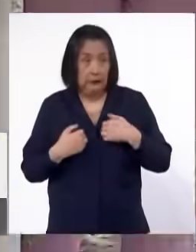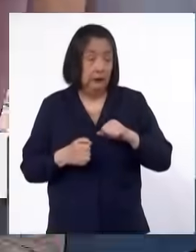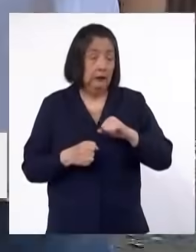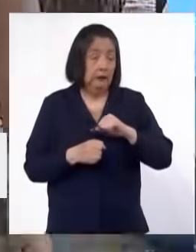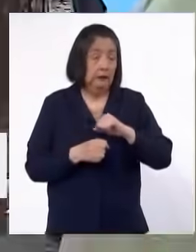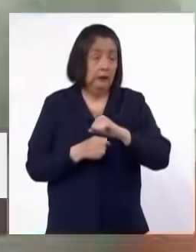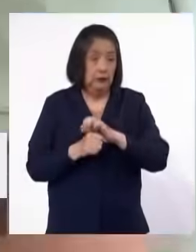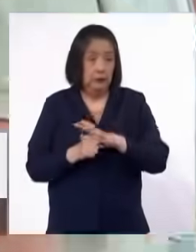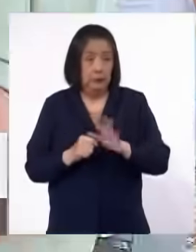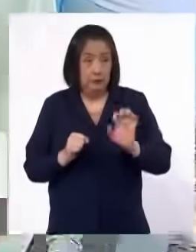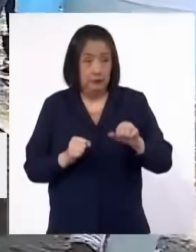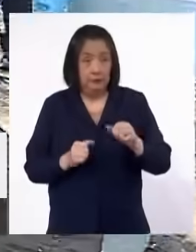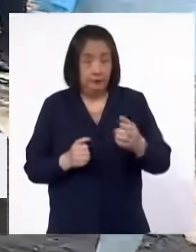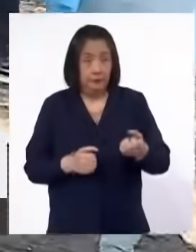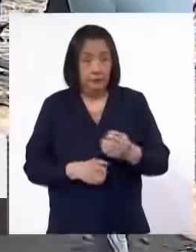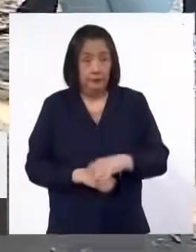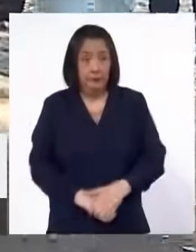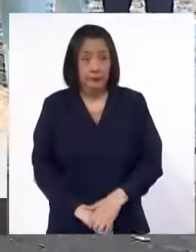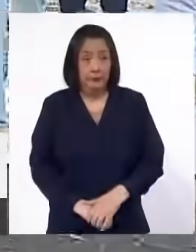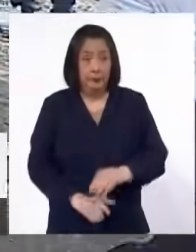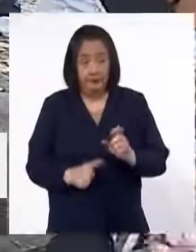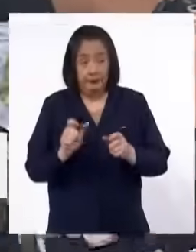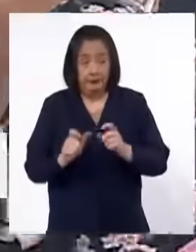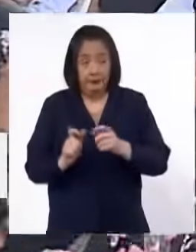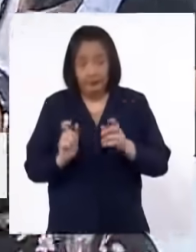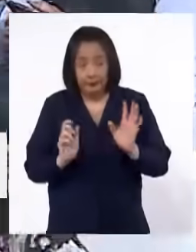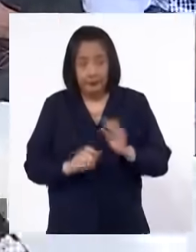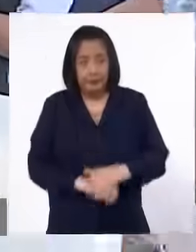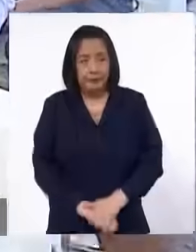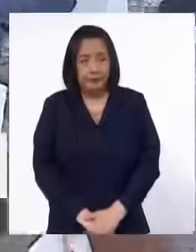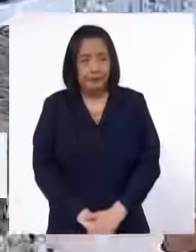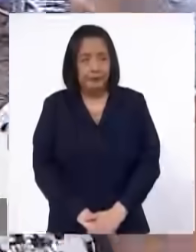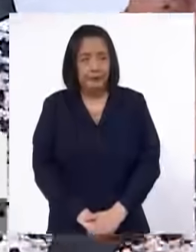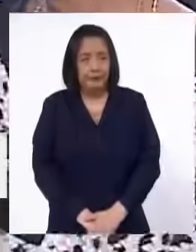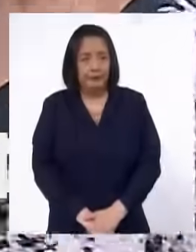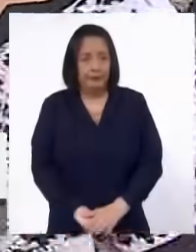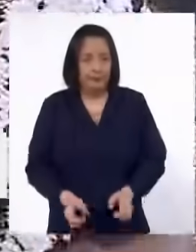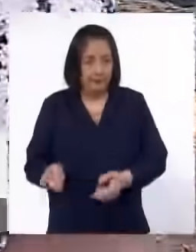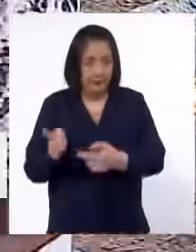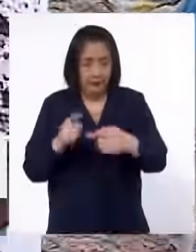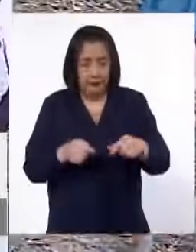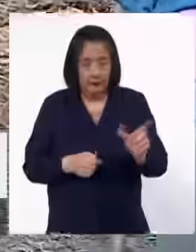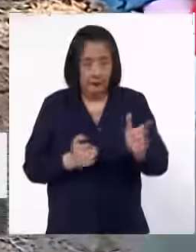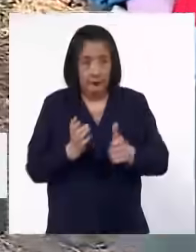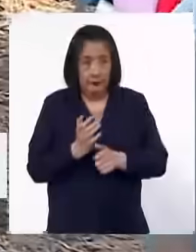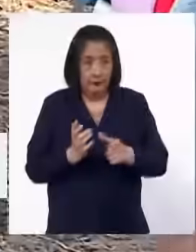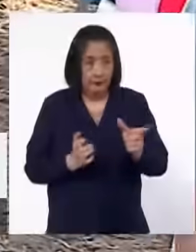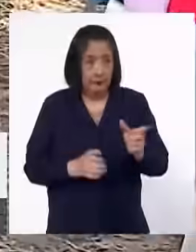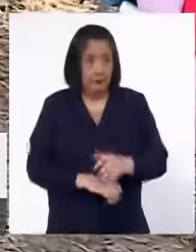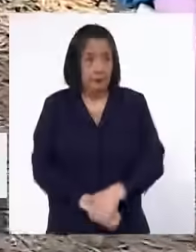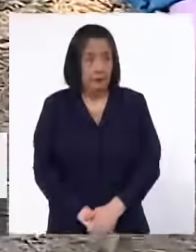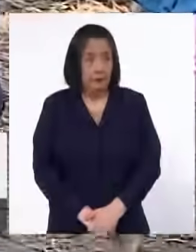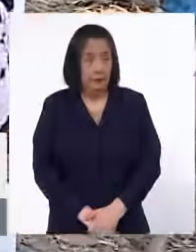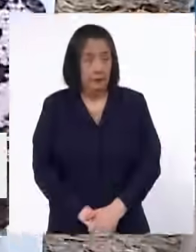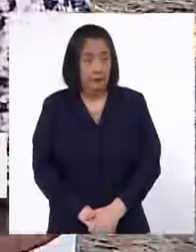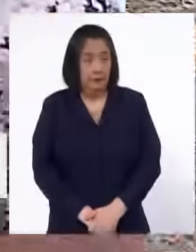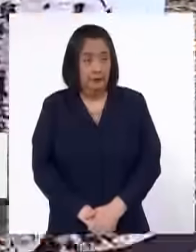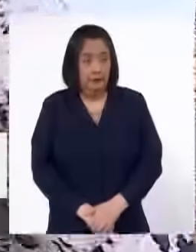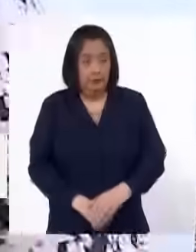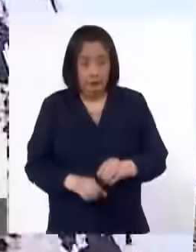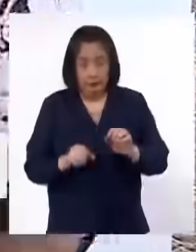COVID-19 y se está llamando efectivamente a las personas que se acercan con su documento nacional de identidad